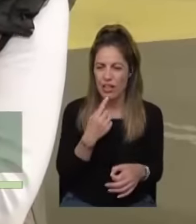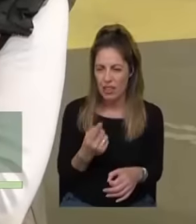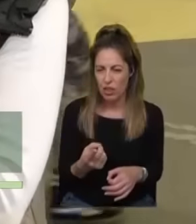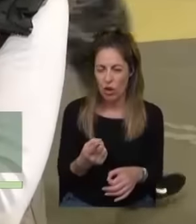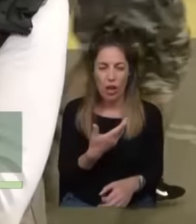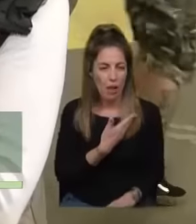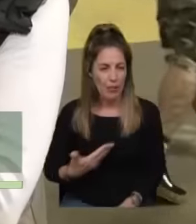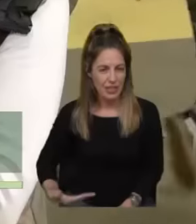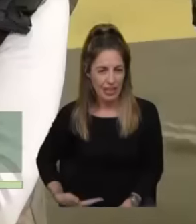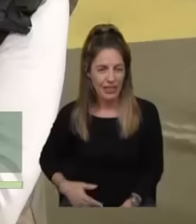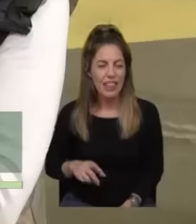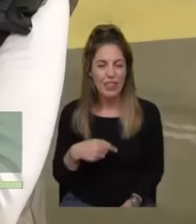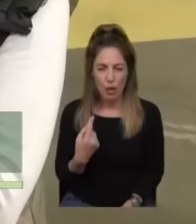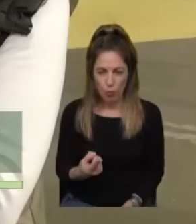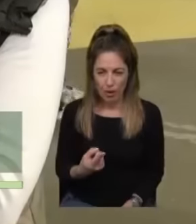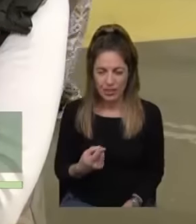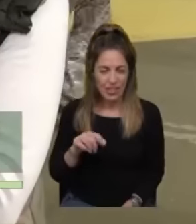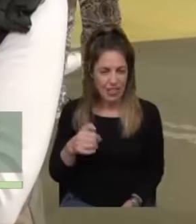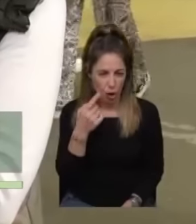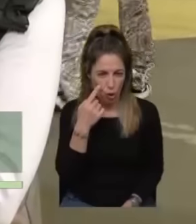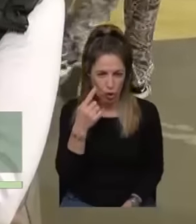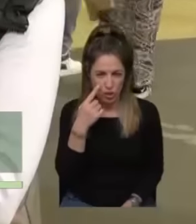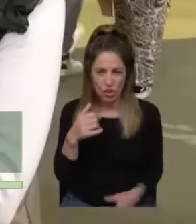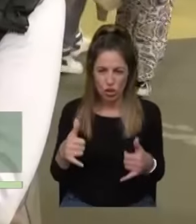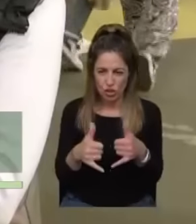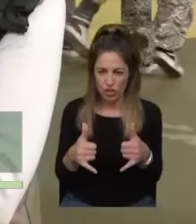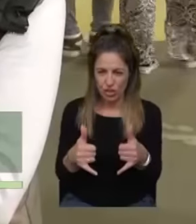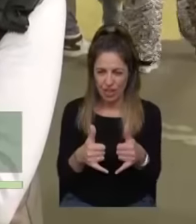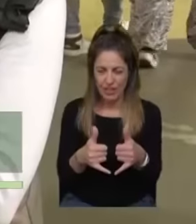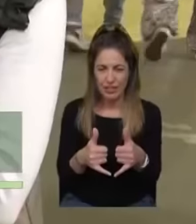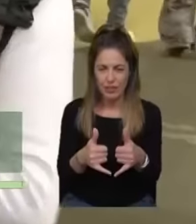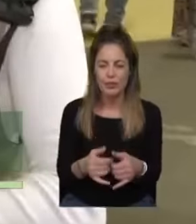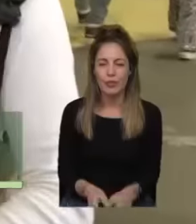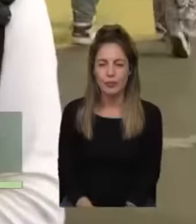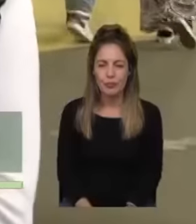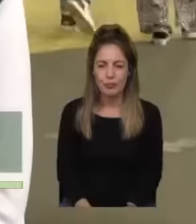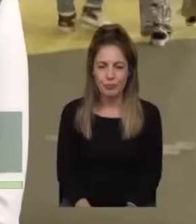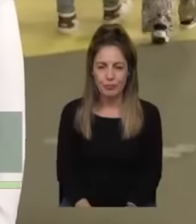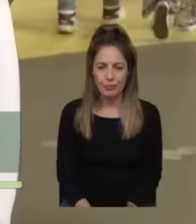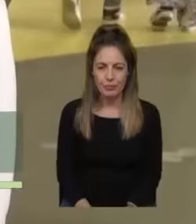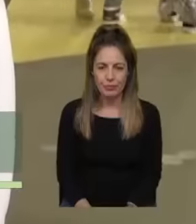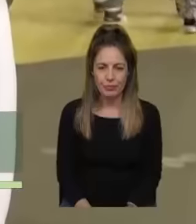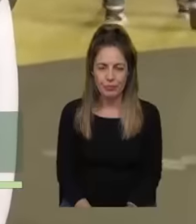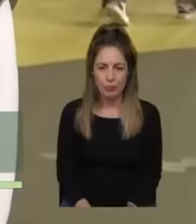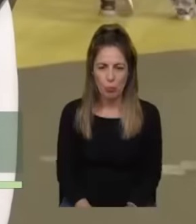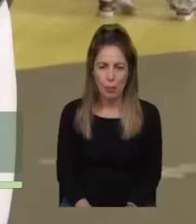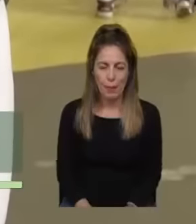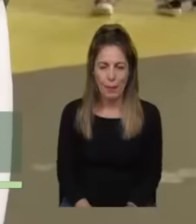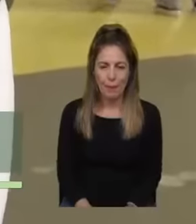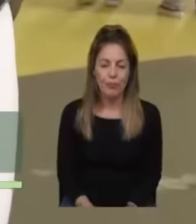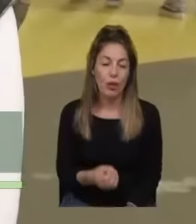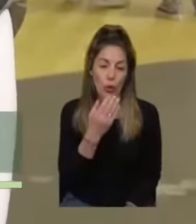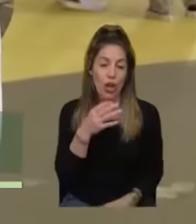el presidente luego de lo ya conocido, los chats filtrados? Bueno,